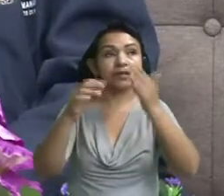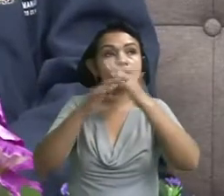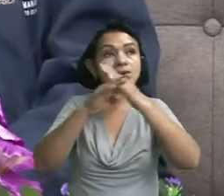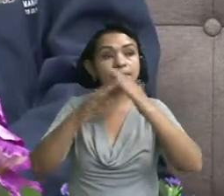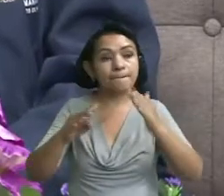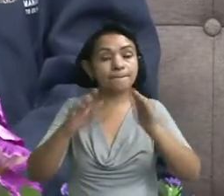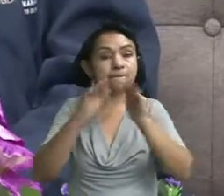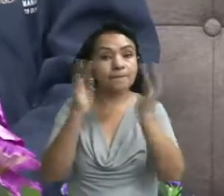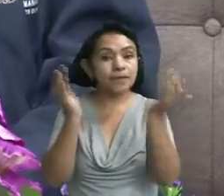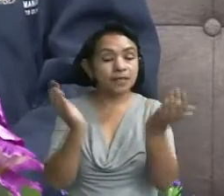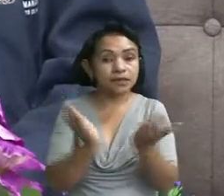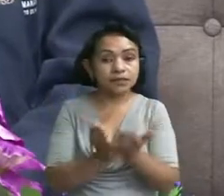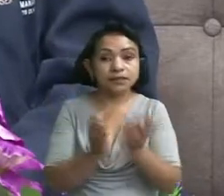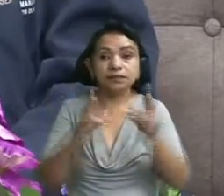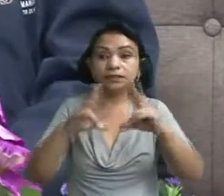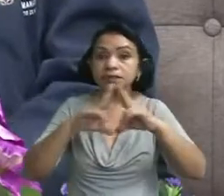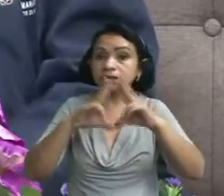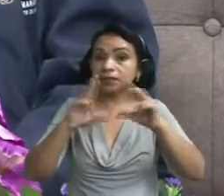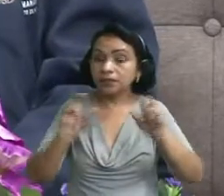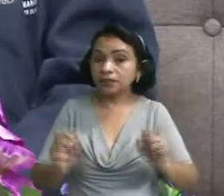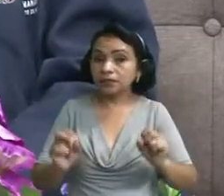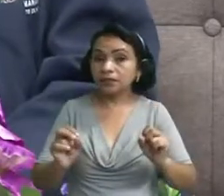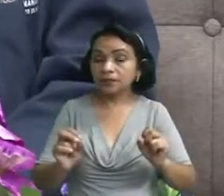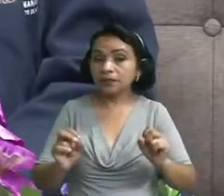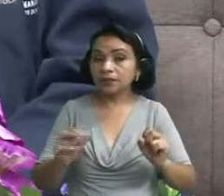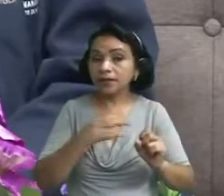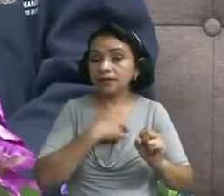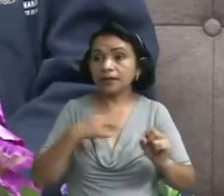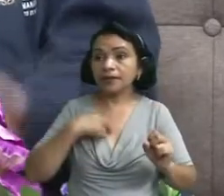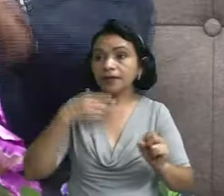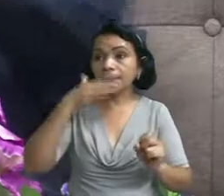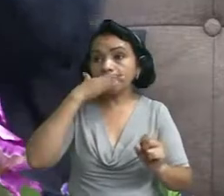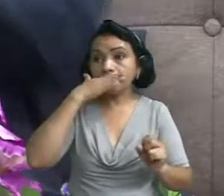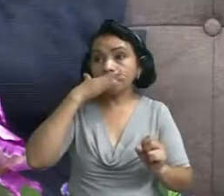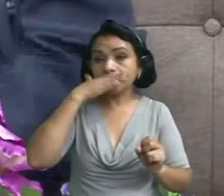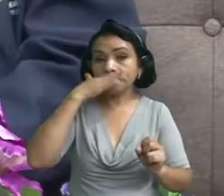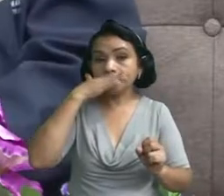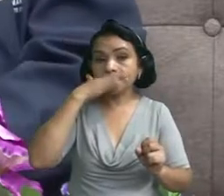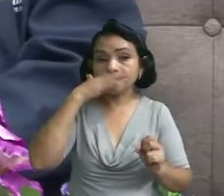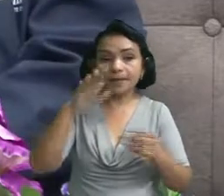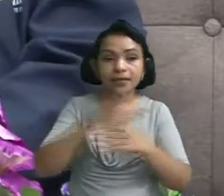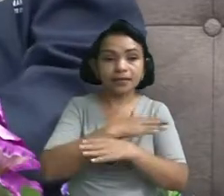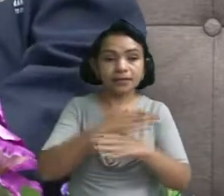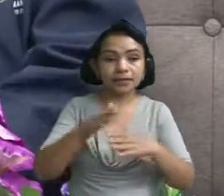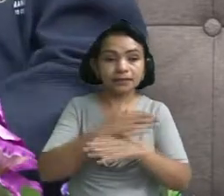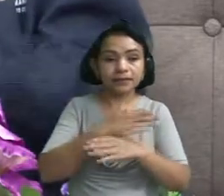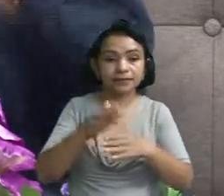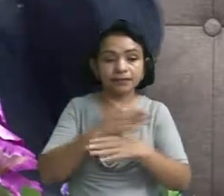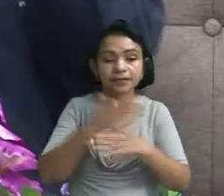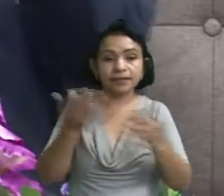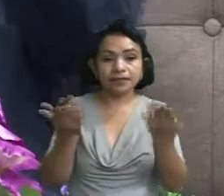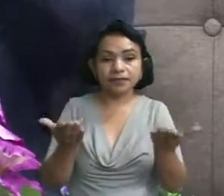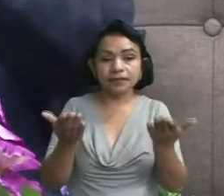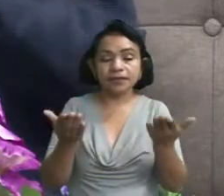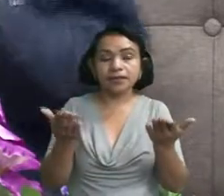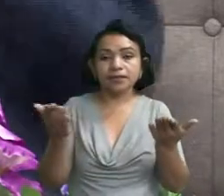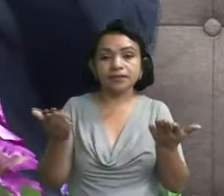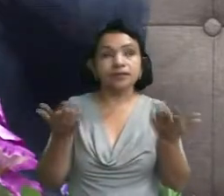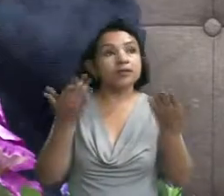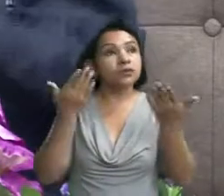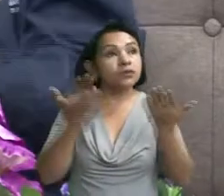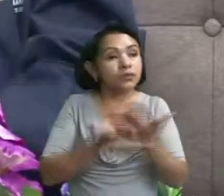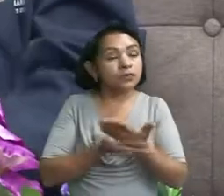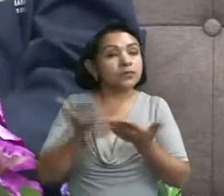mundo, ¿verdad? Nicaragua, a través del gobierno sandinista, en distintos momentos, ha sido ejemplo. Y precisamente, de